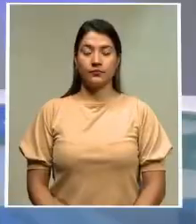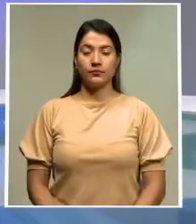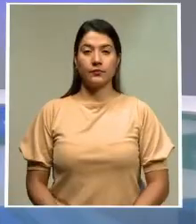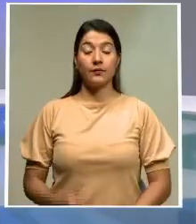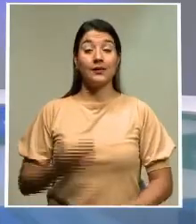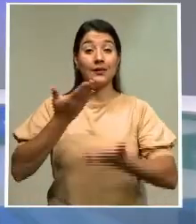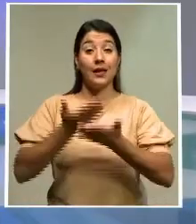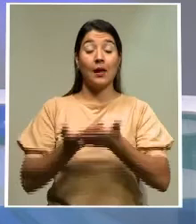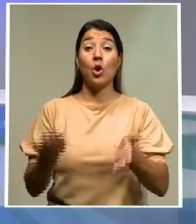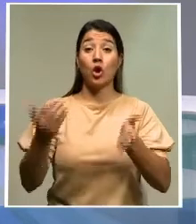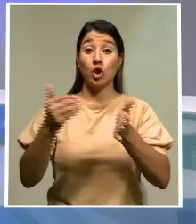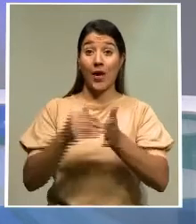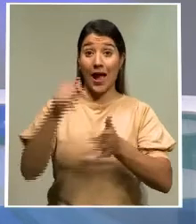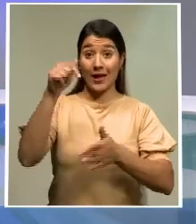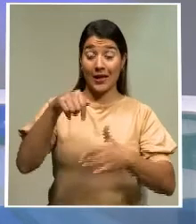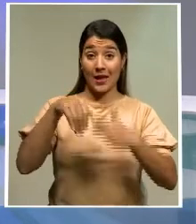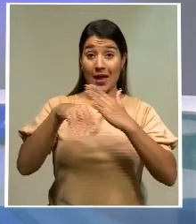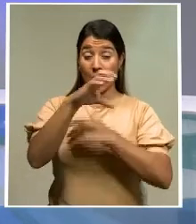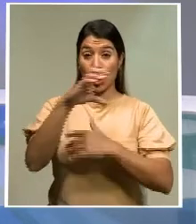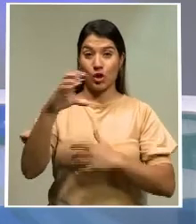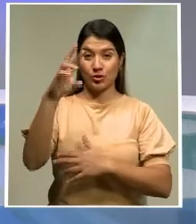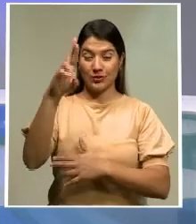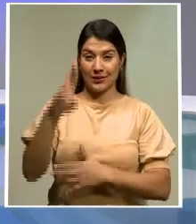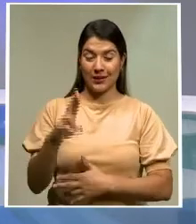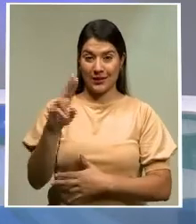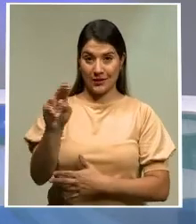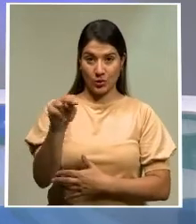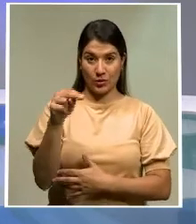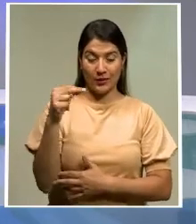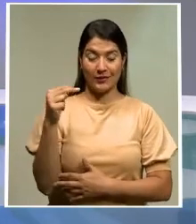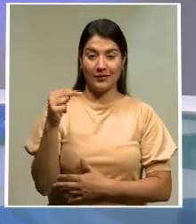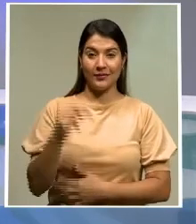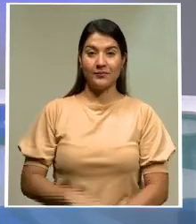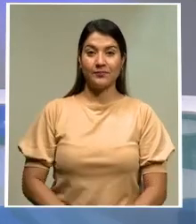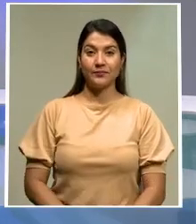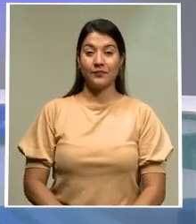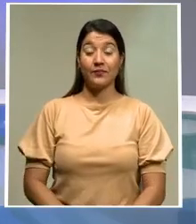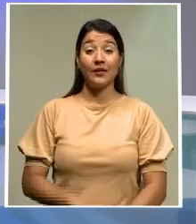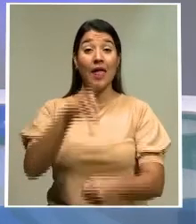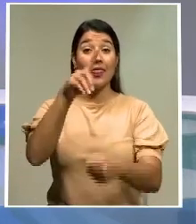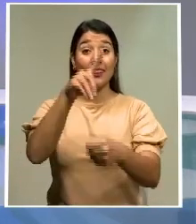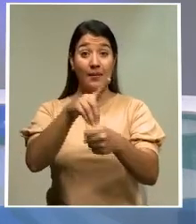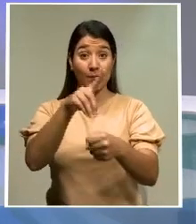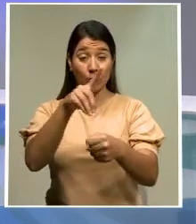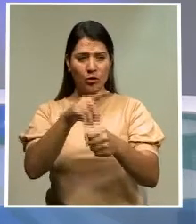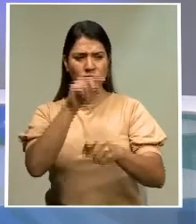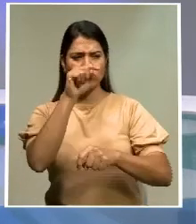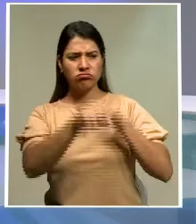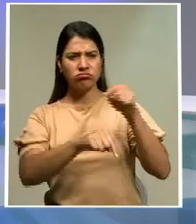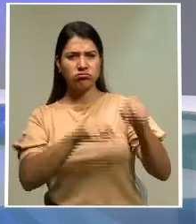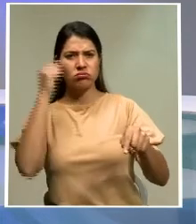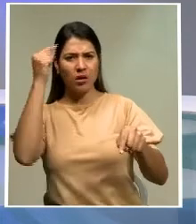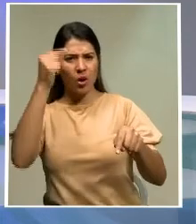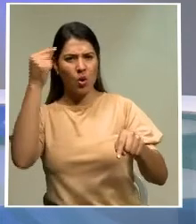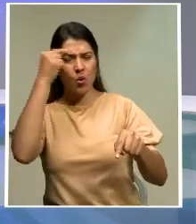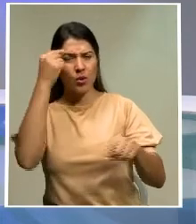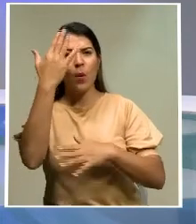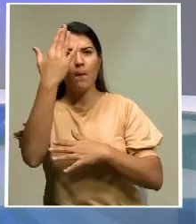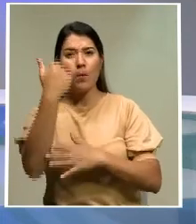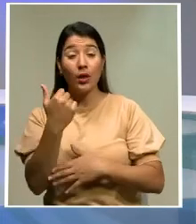Estamos de regreso en la edición estelar de Costa Rica Noticias. Los diputados critican al gobierno por